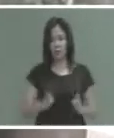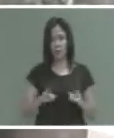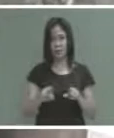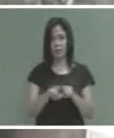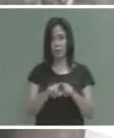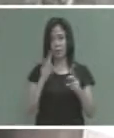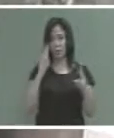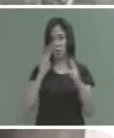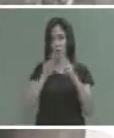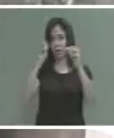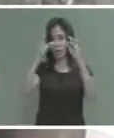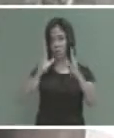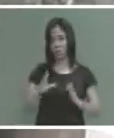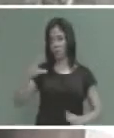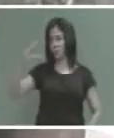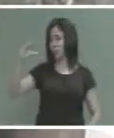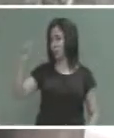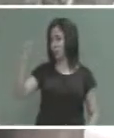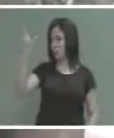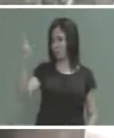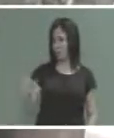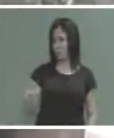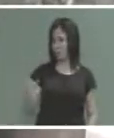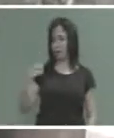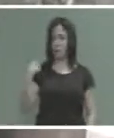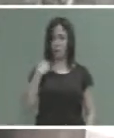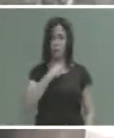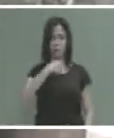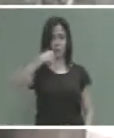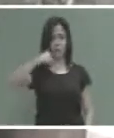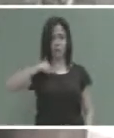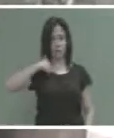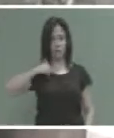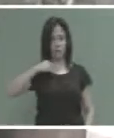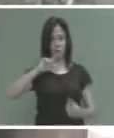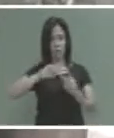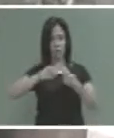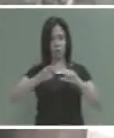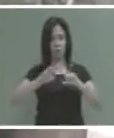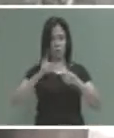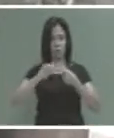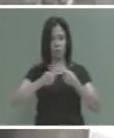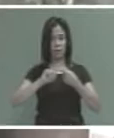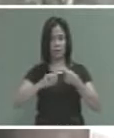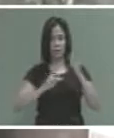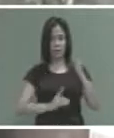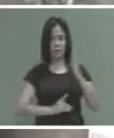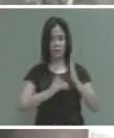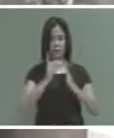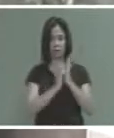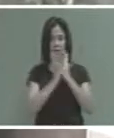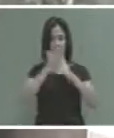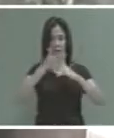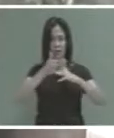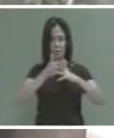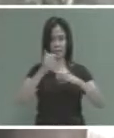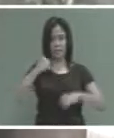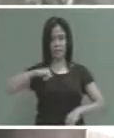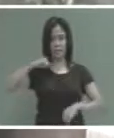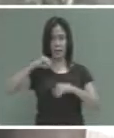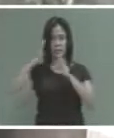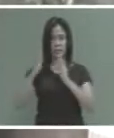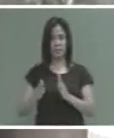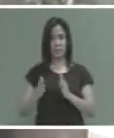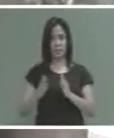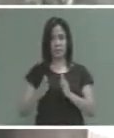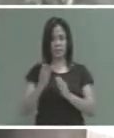Carlos Arboleda, y hemos tenido una amistad pues que se desarrolla obviamente artísticamente primero, intercambiando